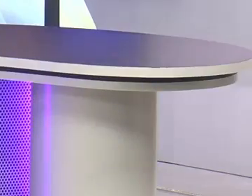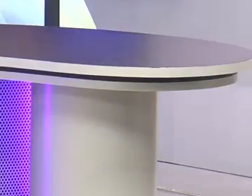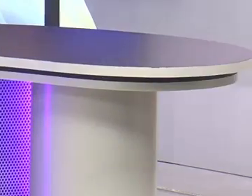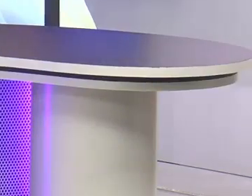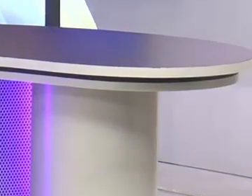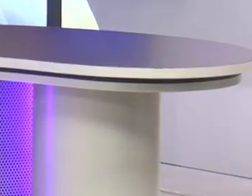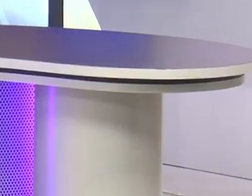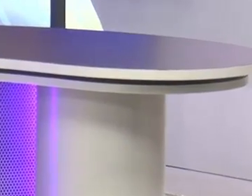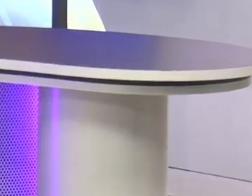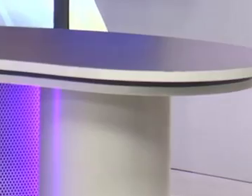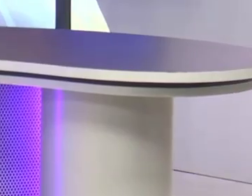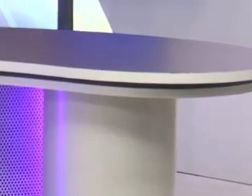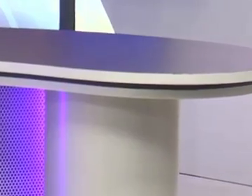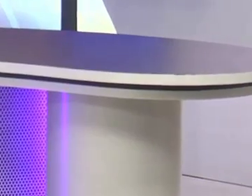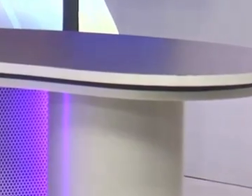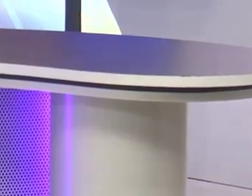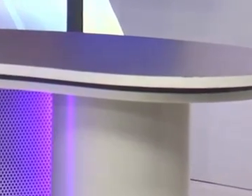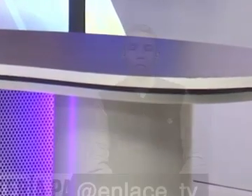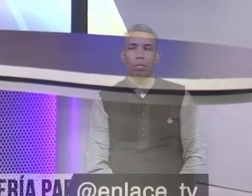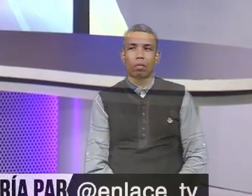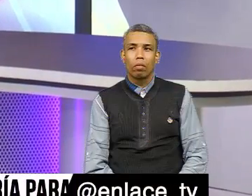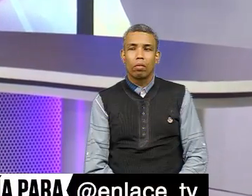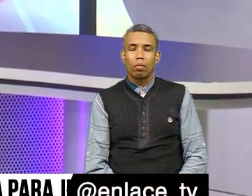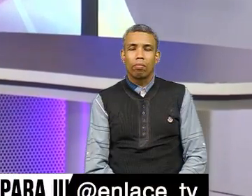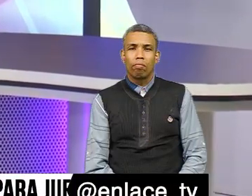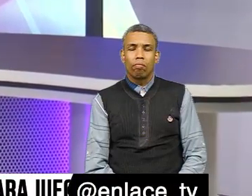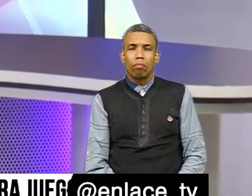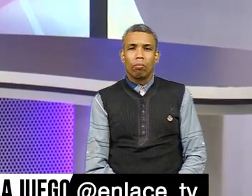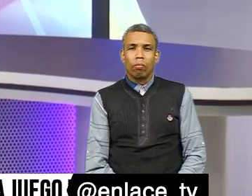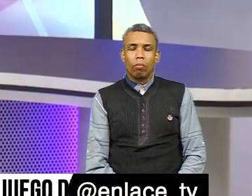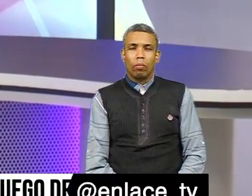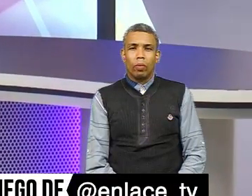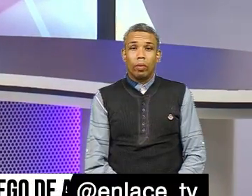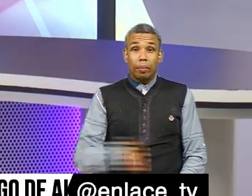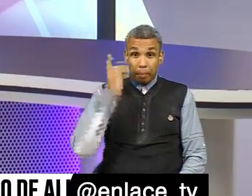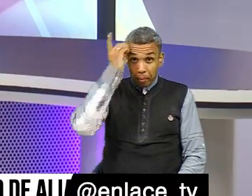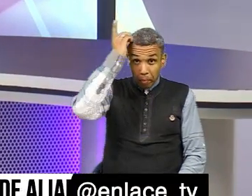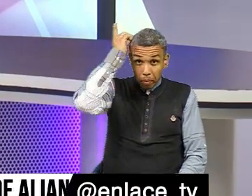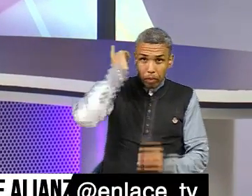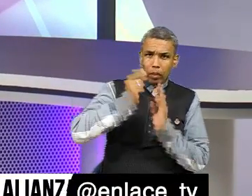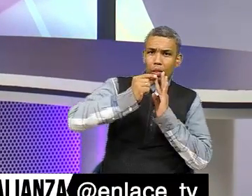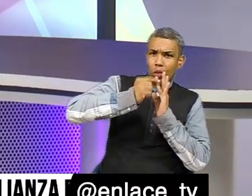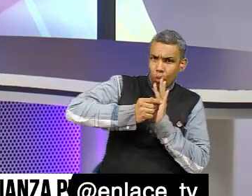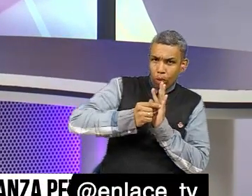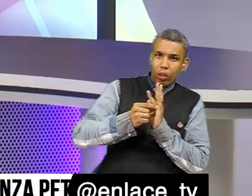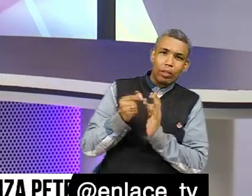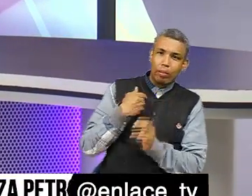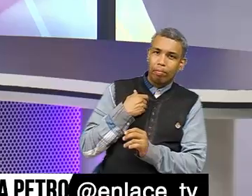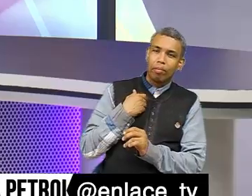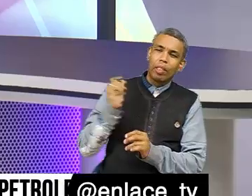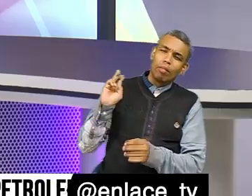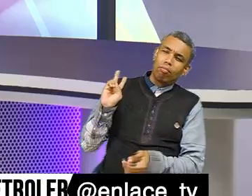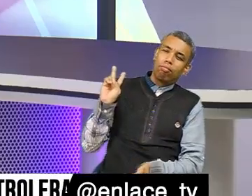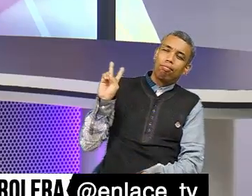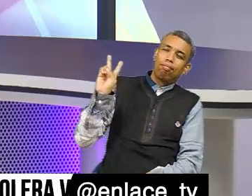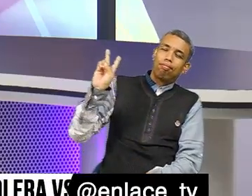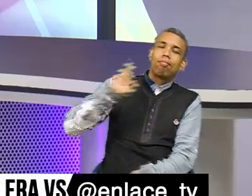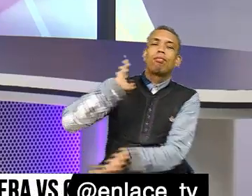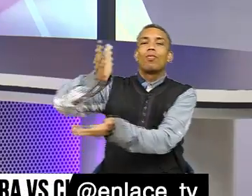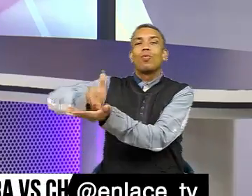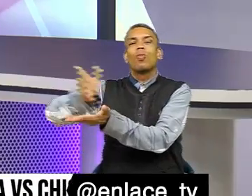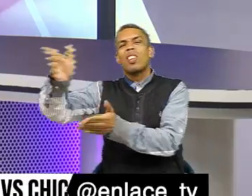Continuamos con más información en Enlace Noticias. El alcalde de Barranca Bermeja fue atendido por los llaniteros en el lanzamiento de las fiestas patronales de la Virgen